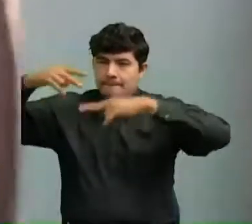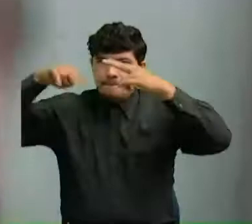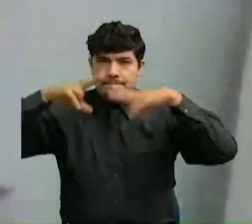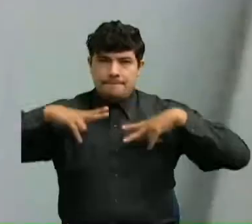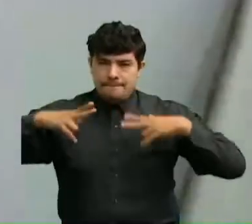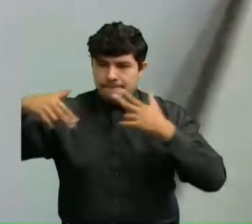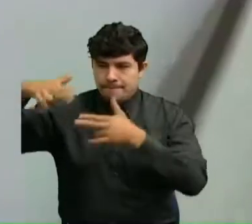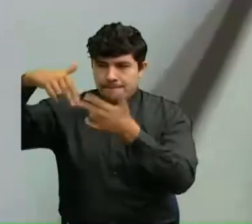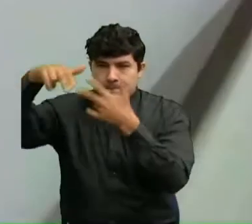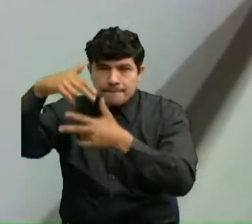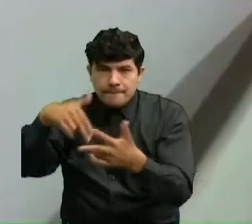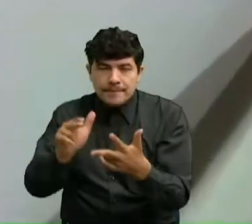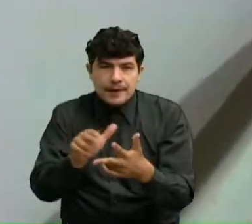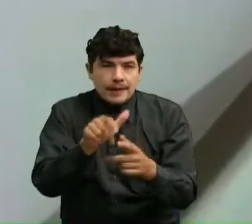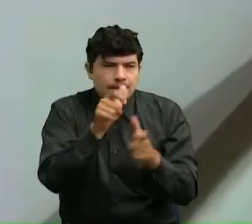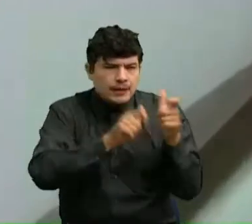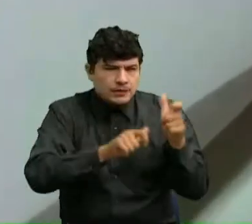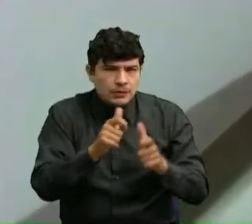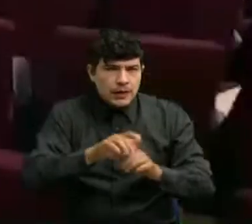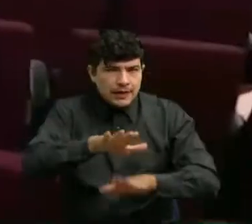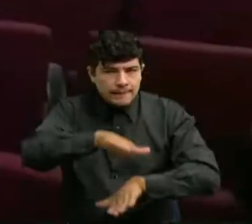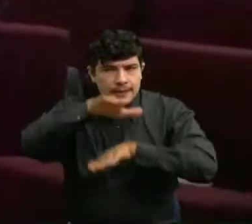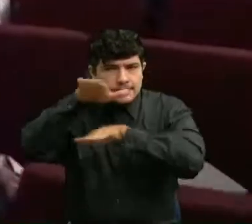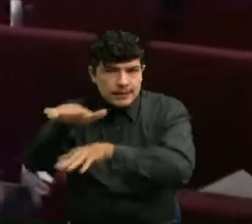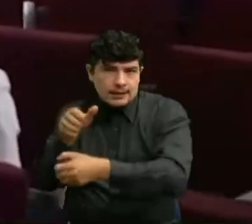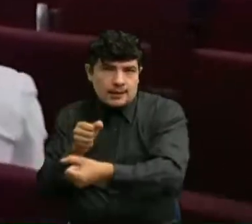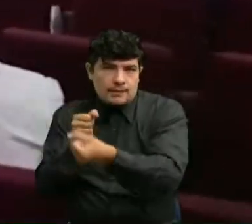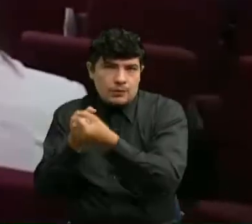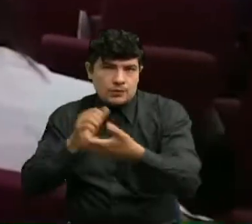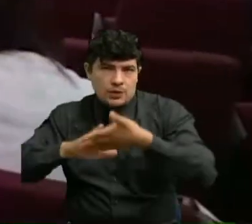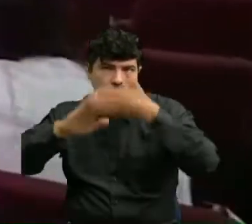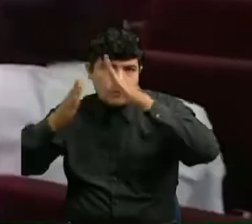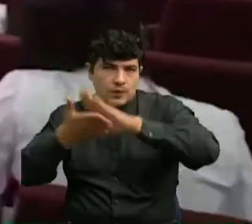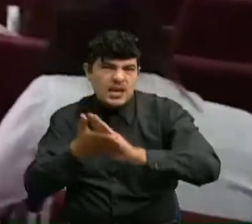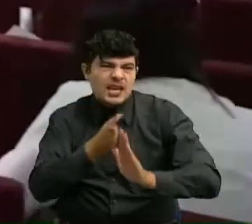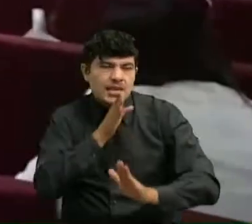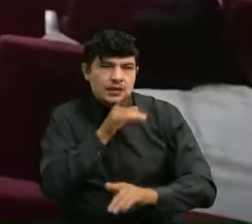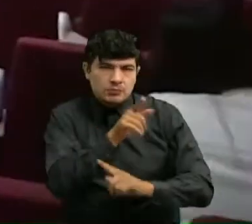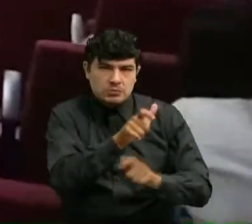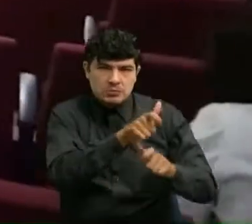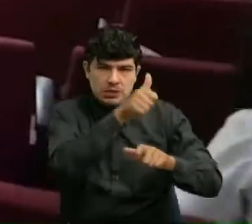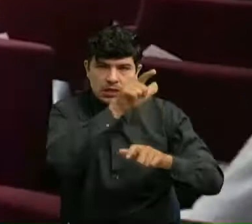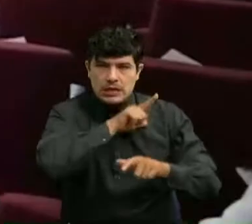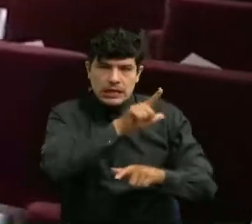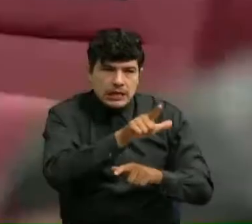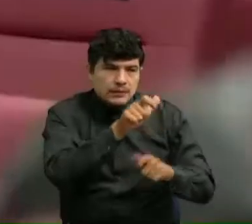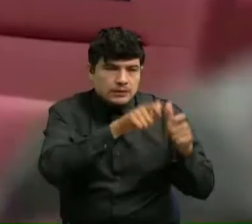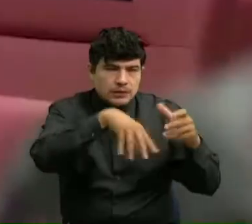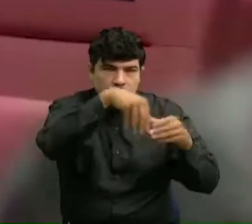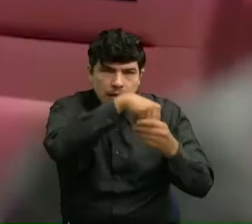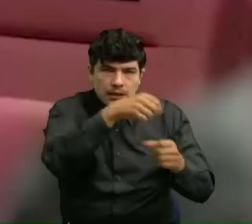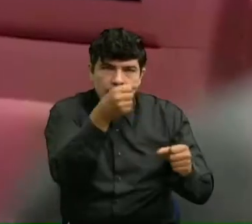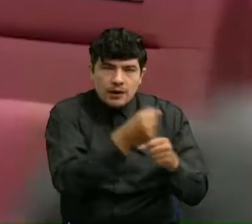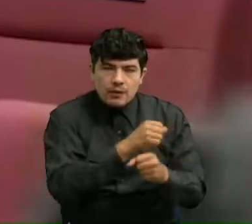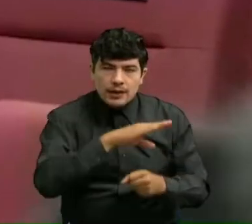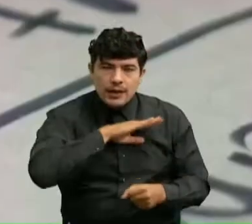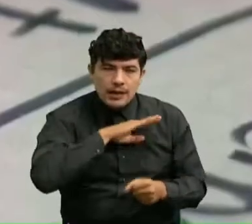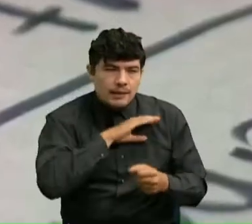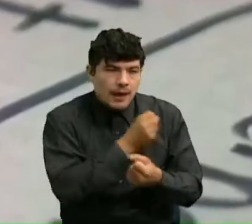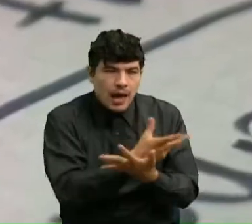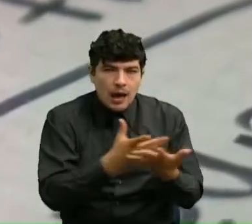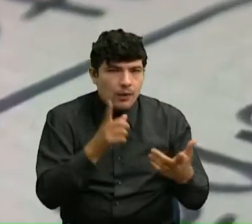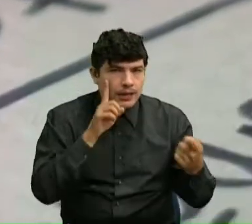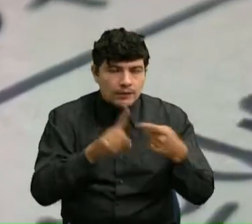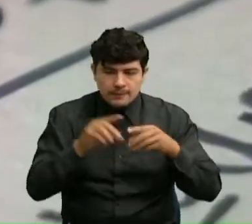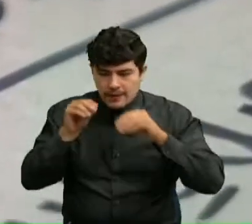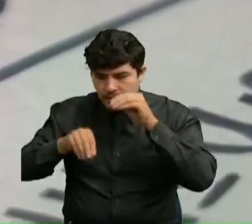personas que podemos representar a la comunidad desde las alcaldías municipales para hacer esta construcción de las políticas